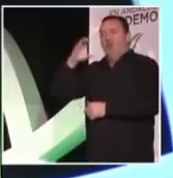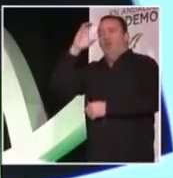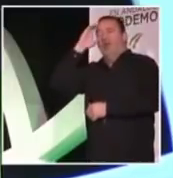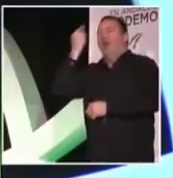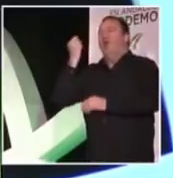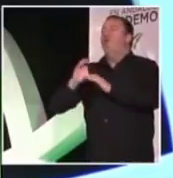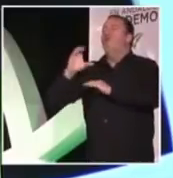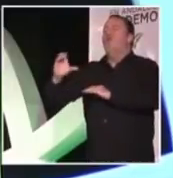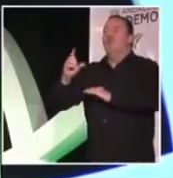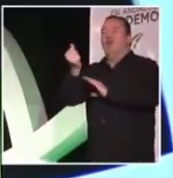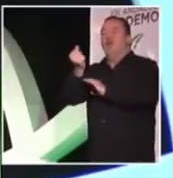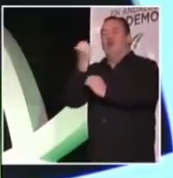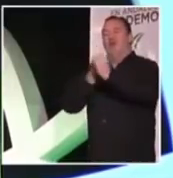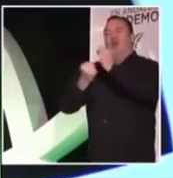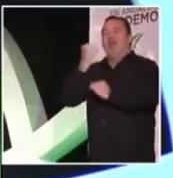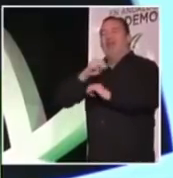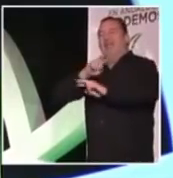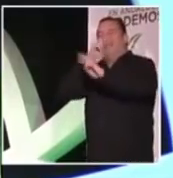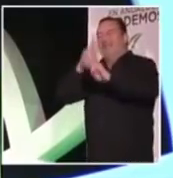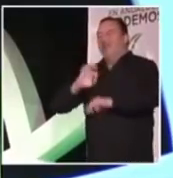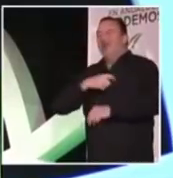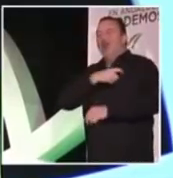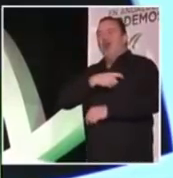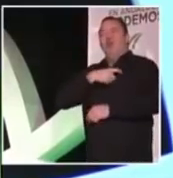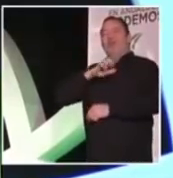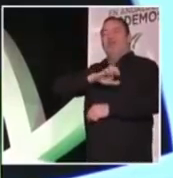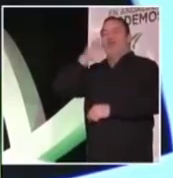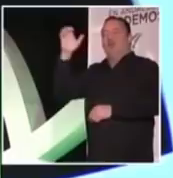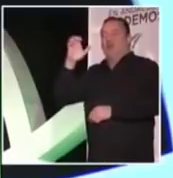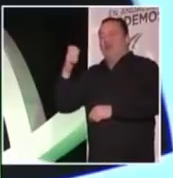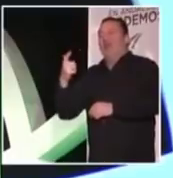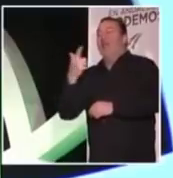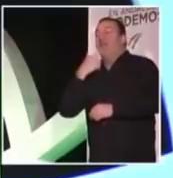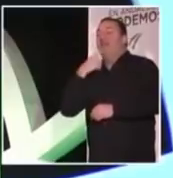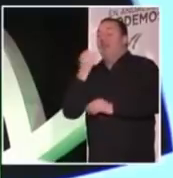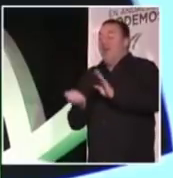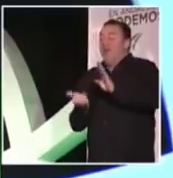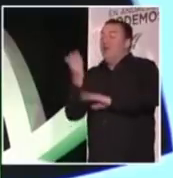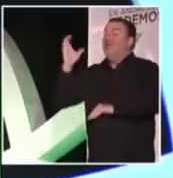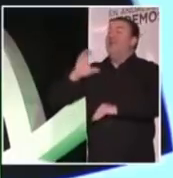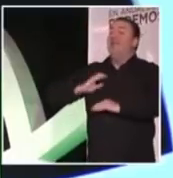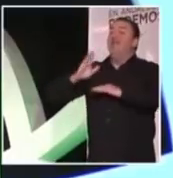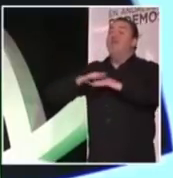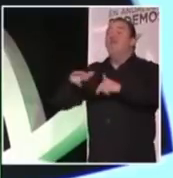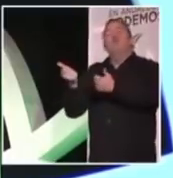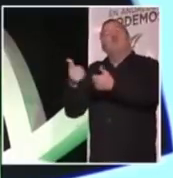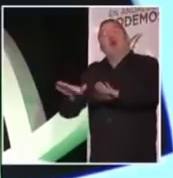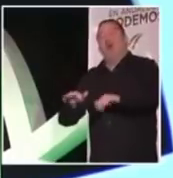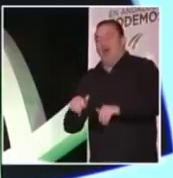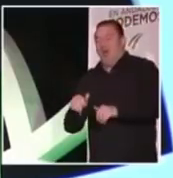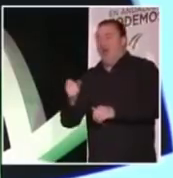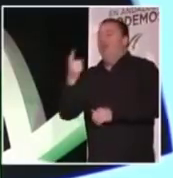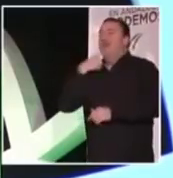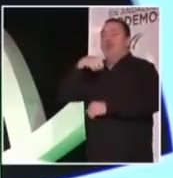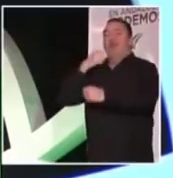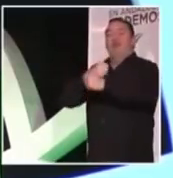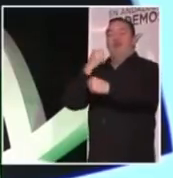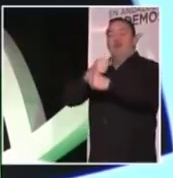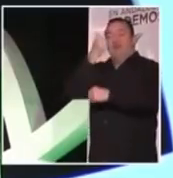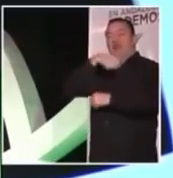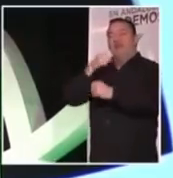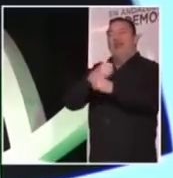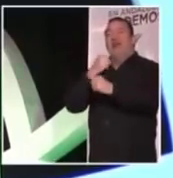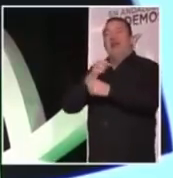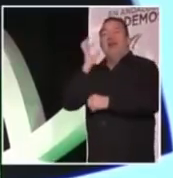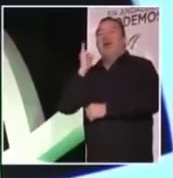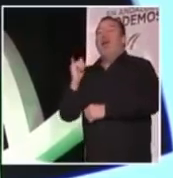Monetario Internacional y a la Comisión Europea decir que eso de subir el salario mínimo está muy mal, que eso de que los trabajadores y las